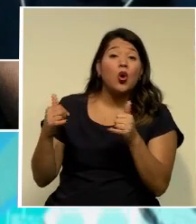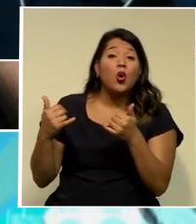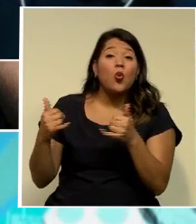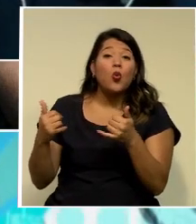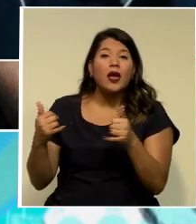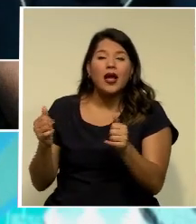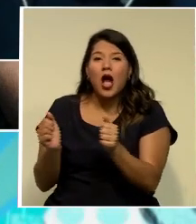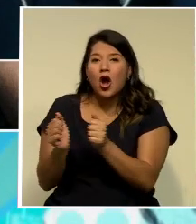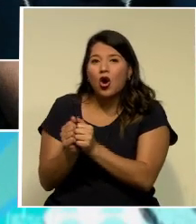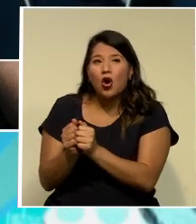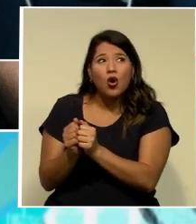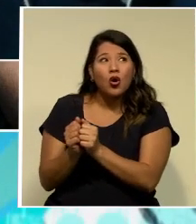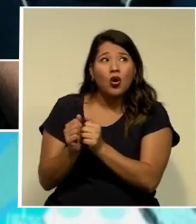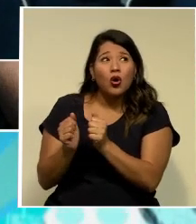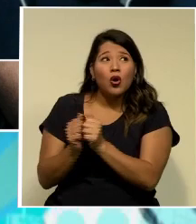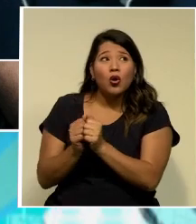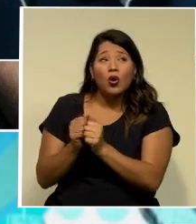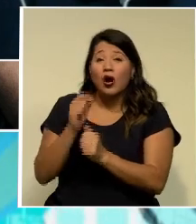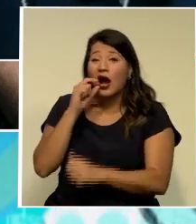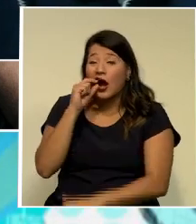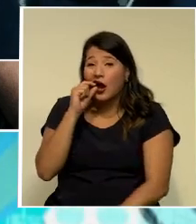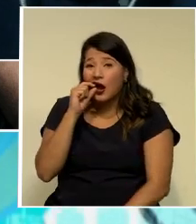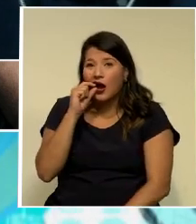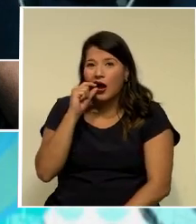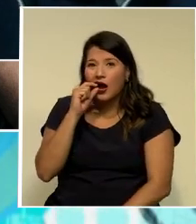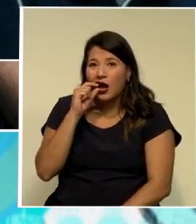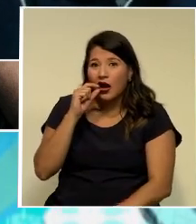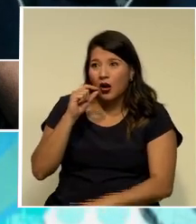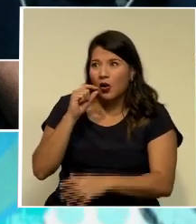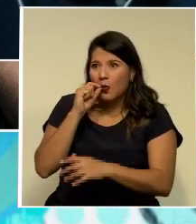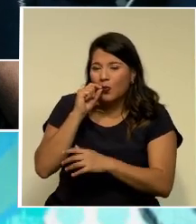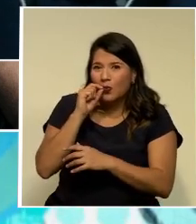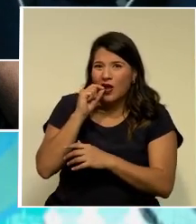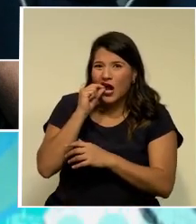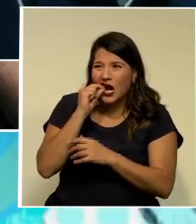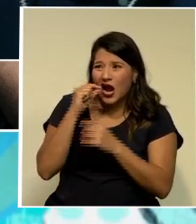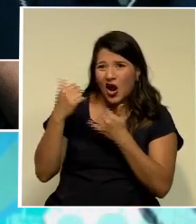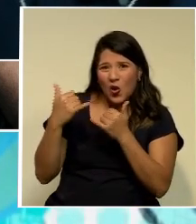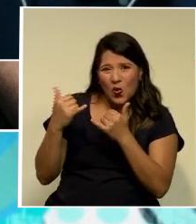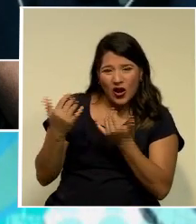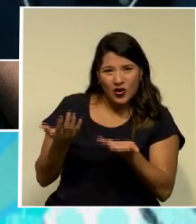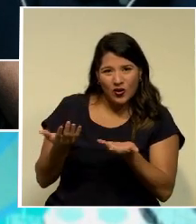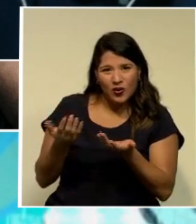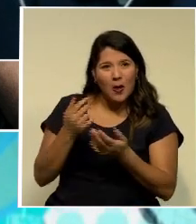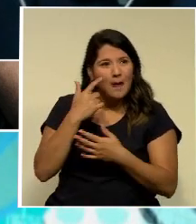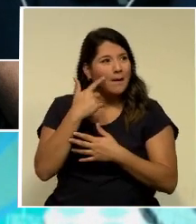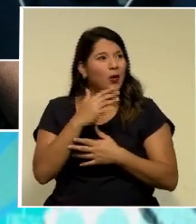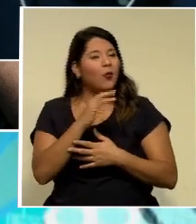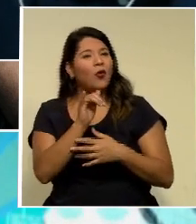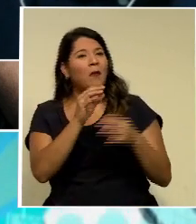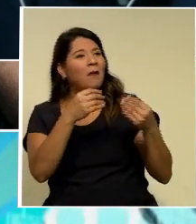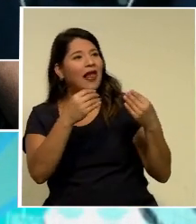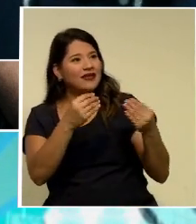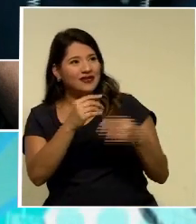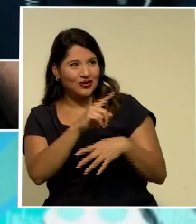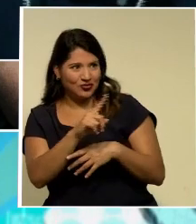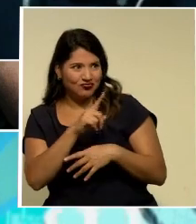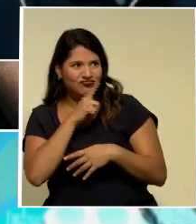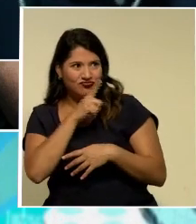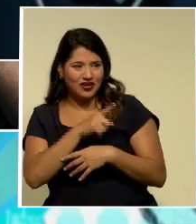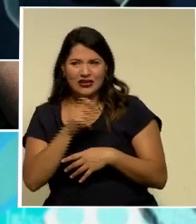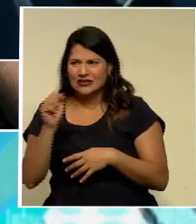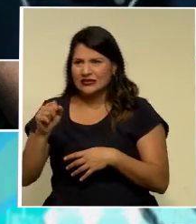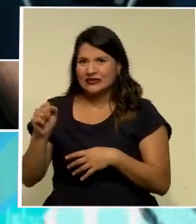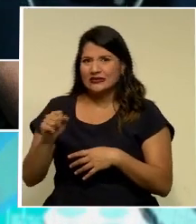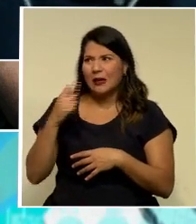con un fusil en sus dientes, con Sí, el cañón del fusil en sus dientes, como si fuera un fusil de plástico. como